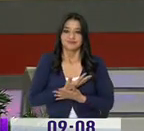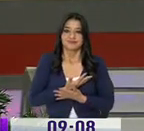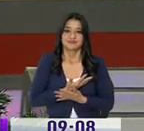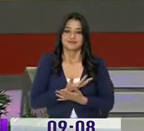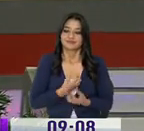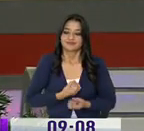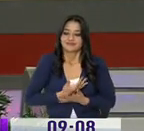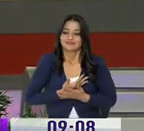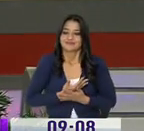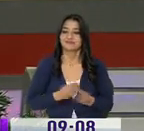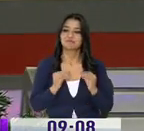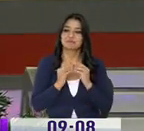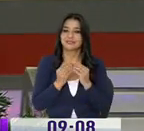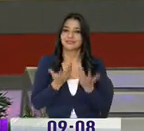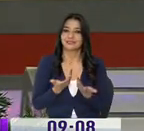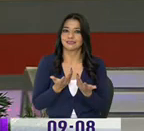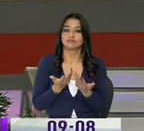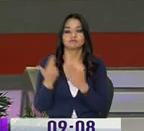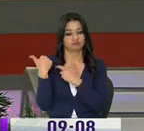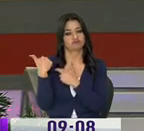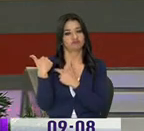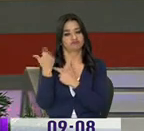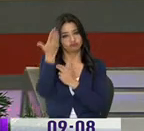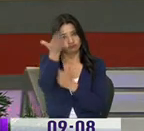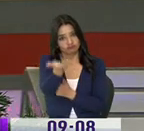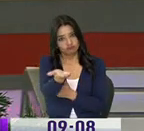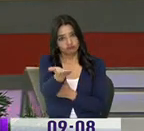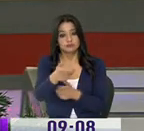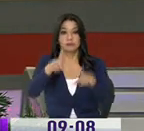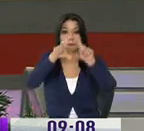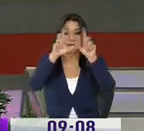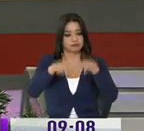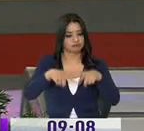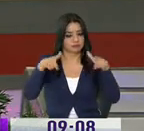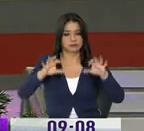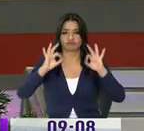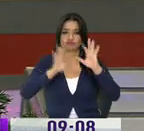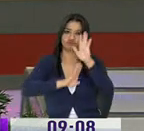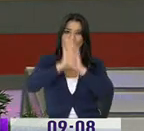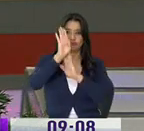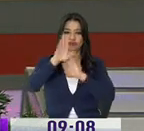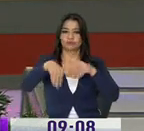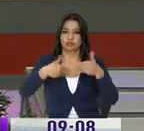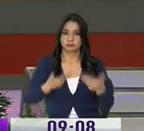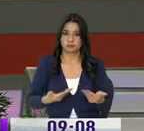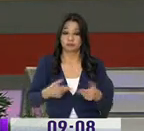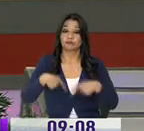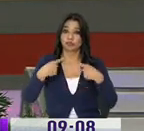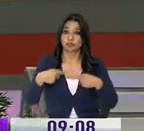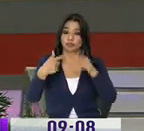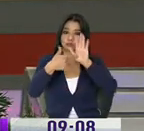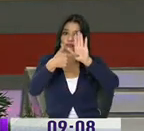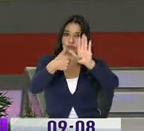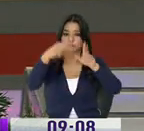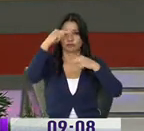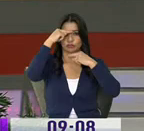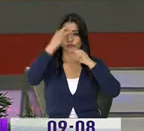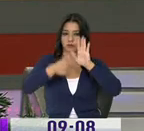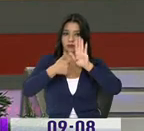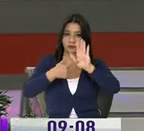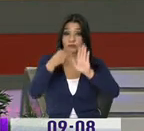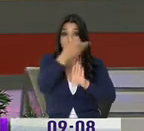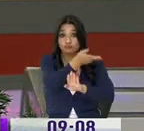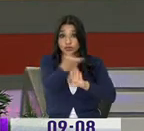y nos da mayor responsabilidad para que esta empresa siga creciendo a través de lo que día a día proyectamos en las pantallas. Y